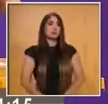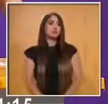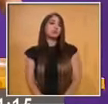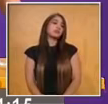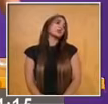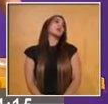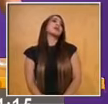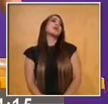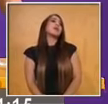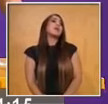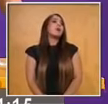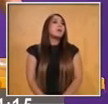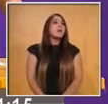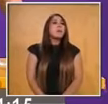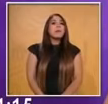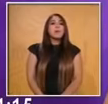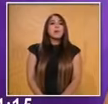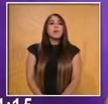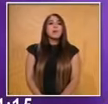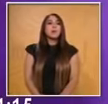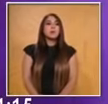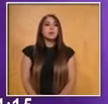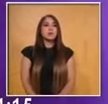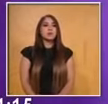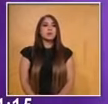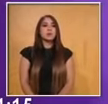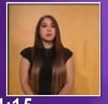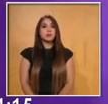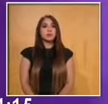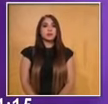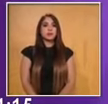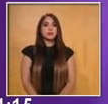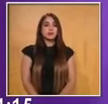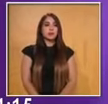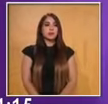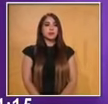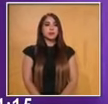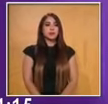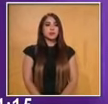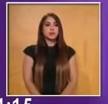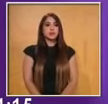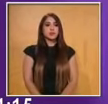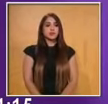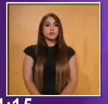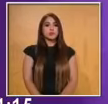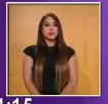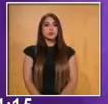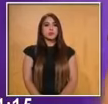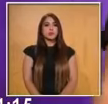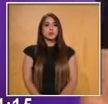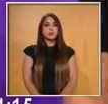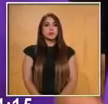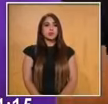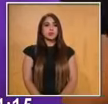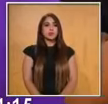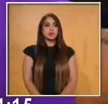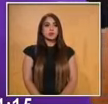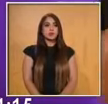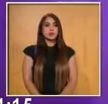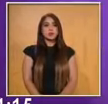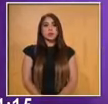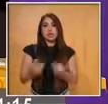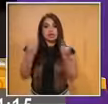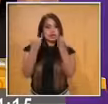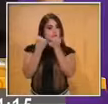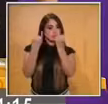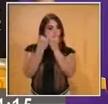maestro me va a ayudar a describirlo, ¿de acuerdo? Y en tu mano derecha vas a... doblar, vas a llevar al